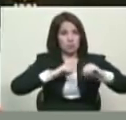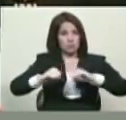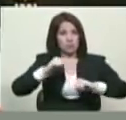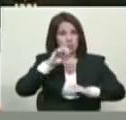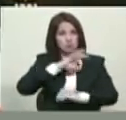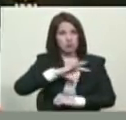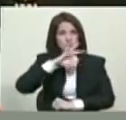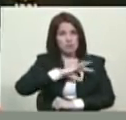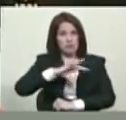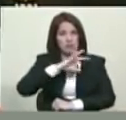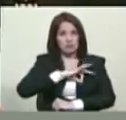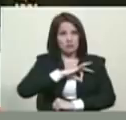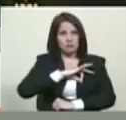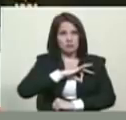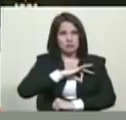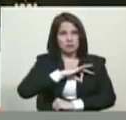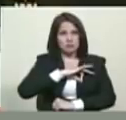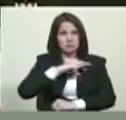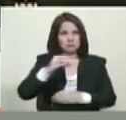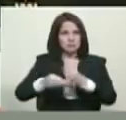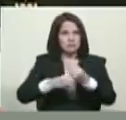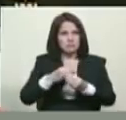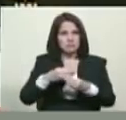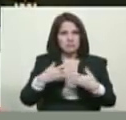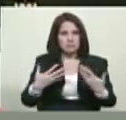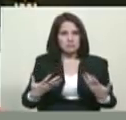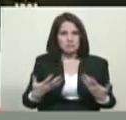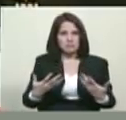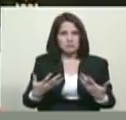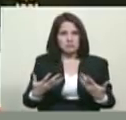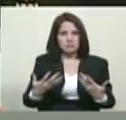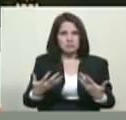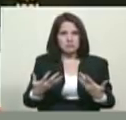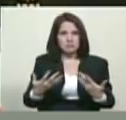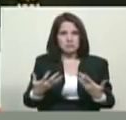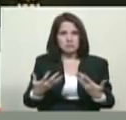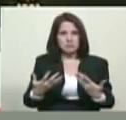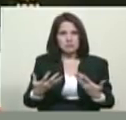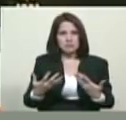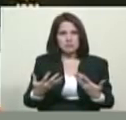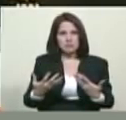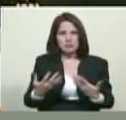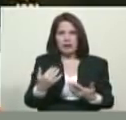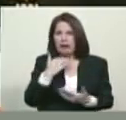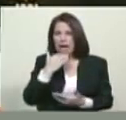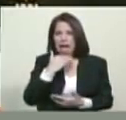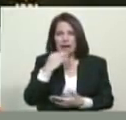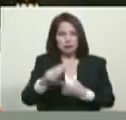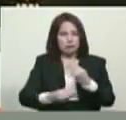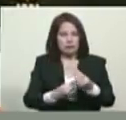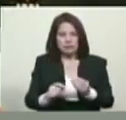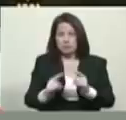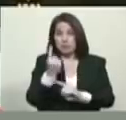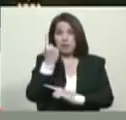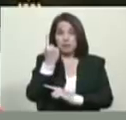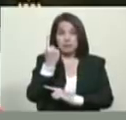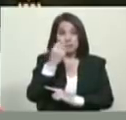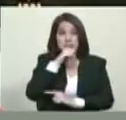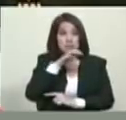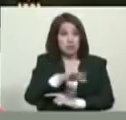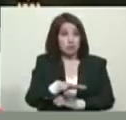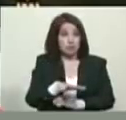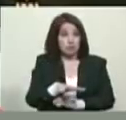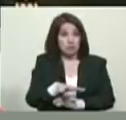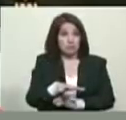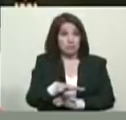que hicimos en Bolivia es algo inédito, algo histórico. Nuevamente